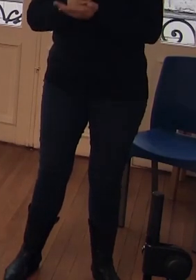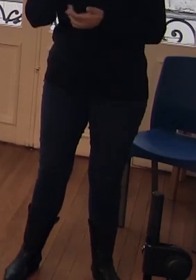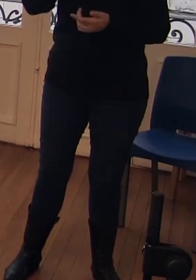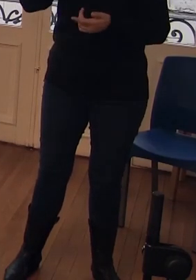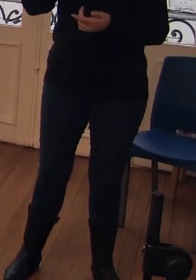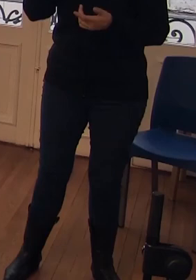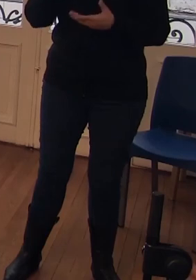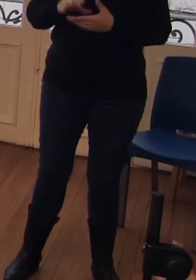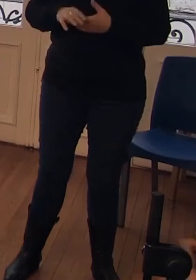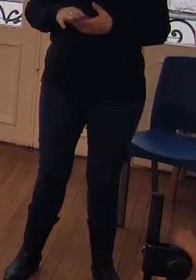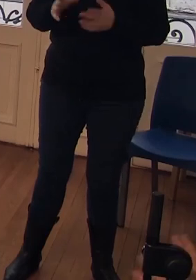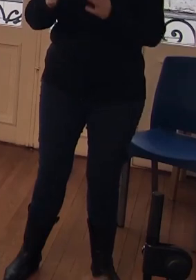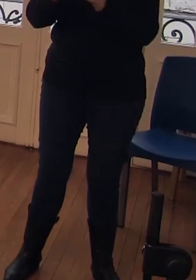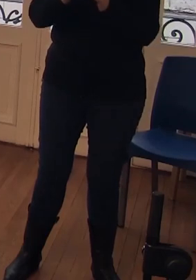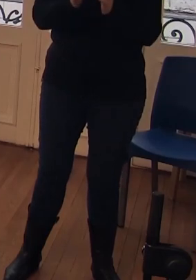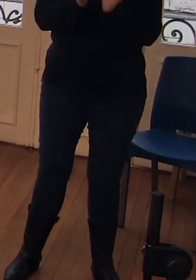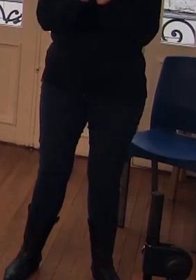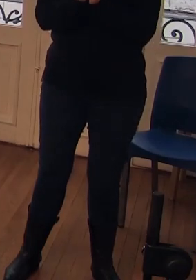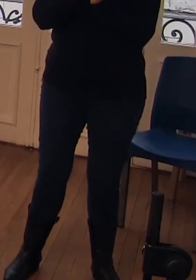hermosa.